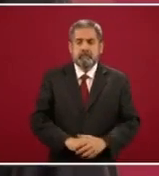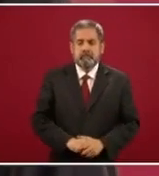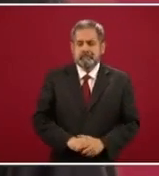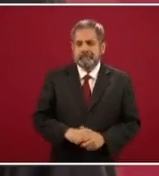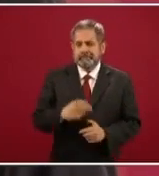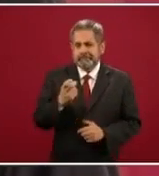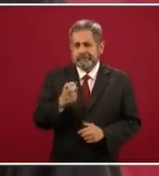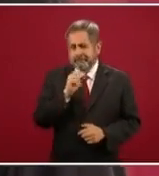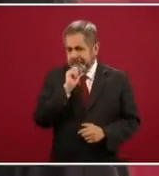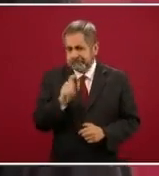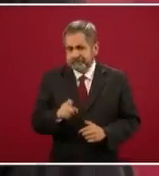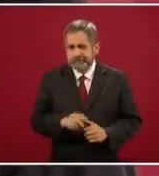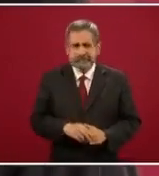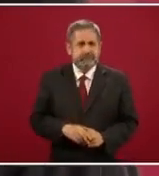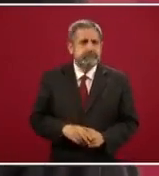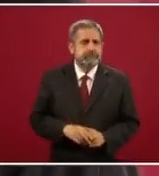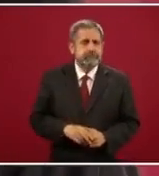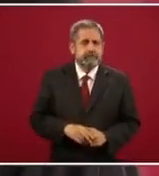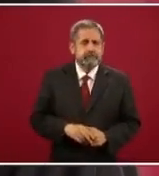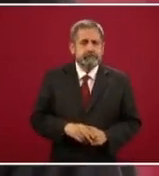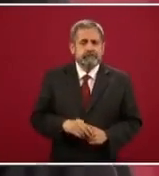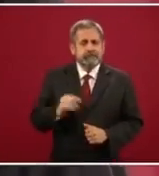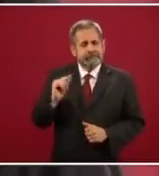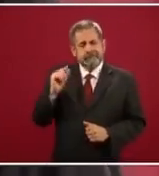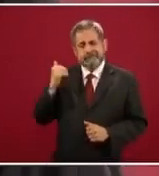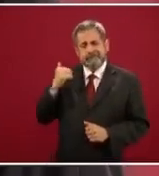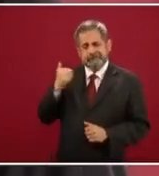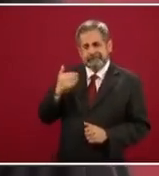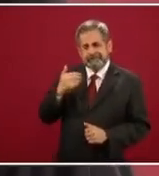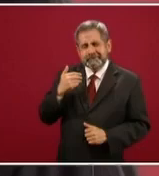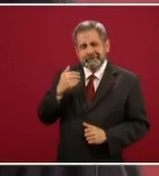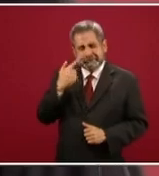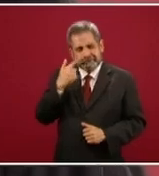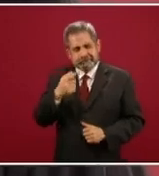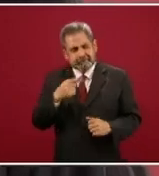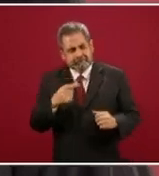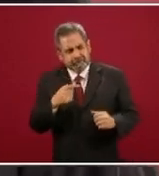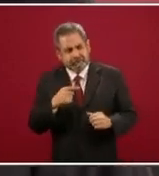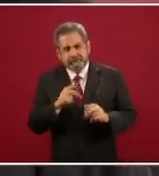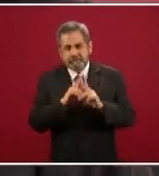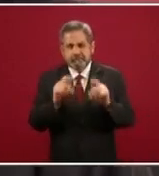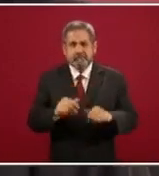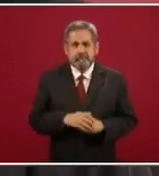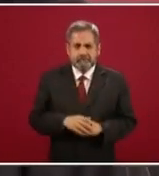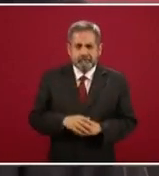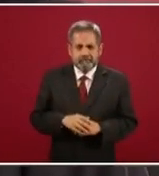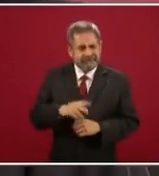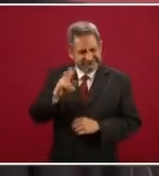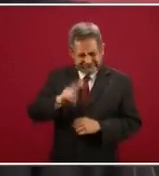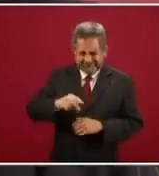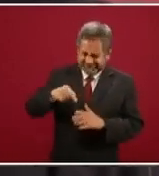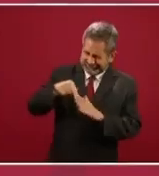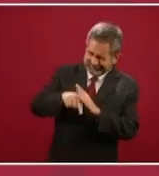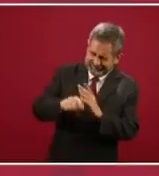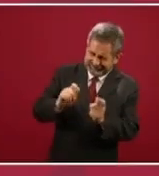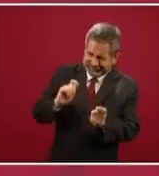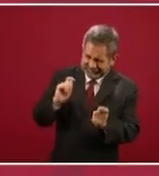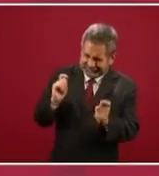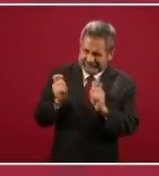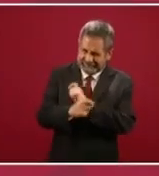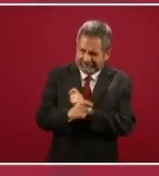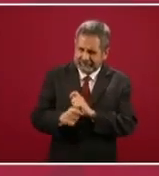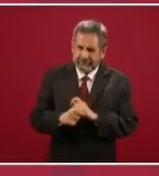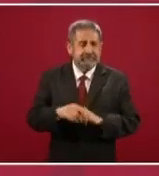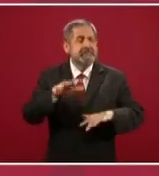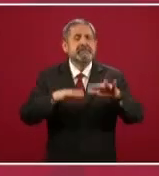Sobre todo en los últimos tiempos, ¿no? Que transforman de verdad, porque hay veces que